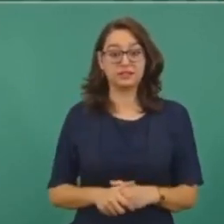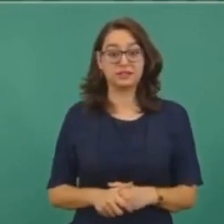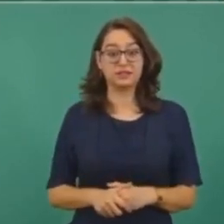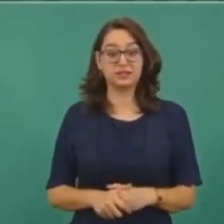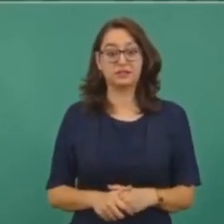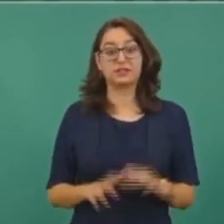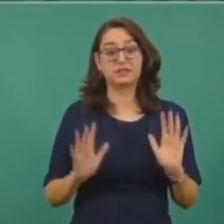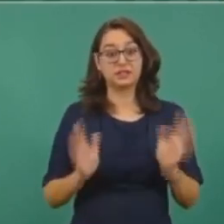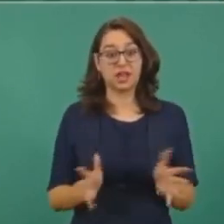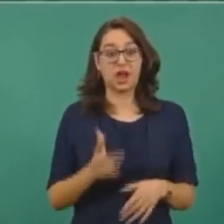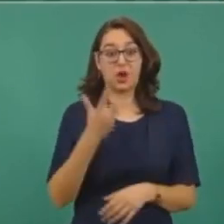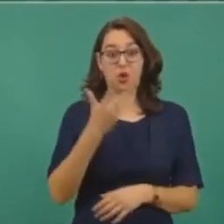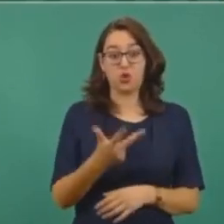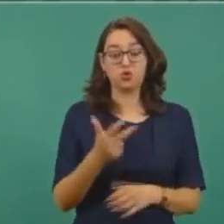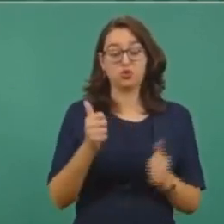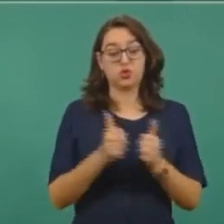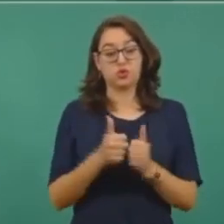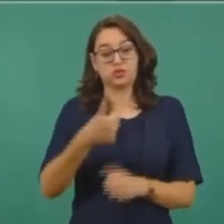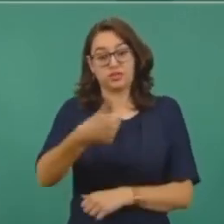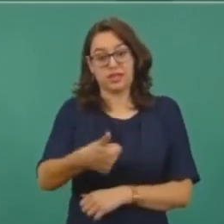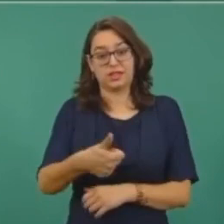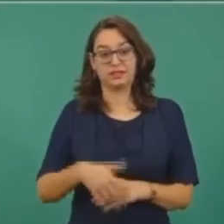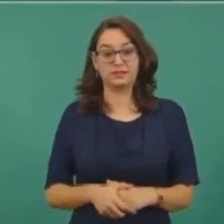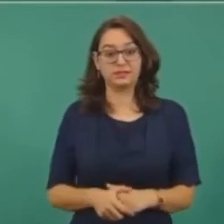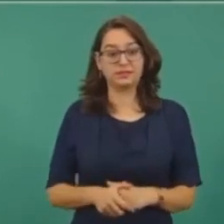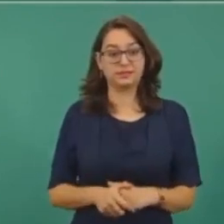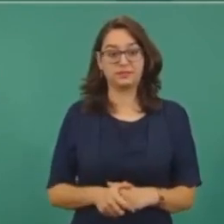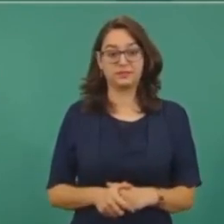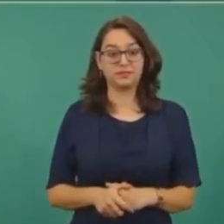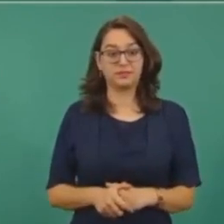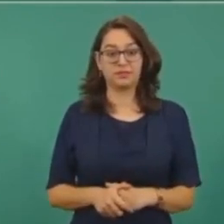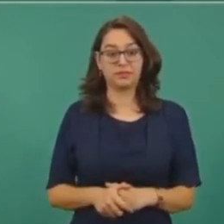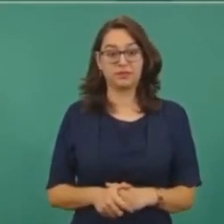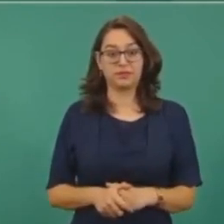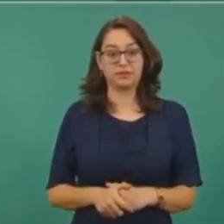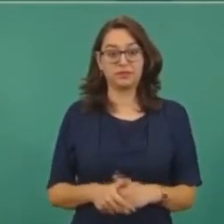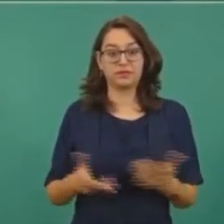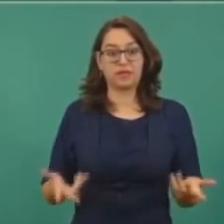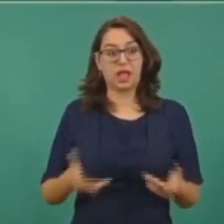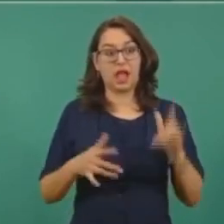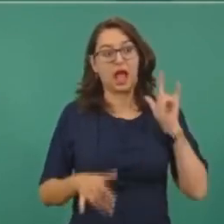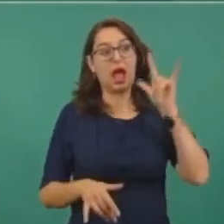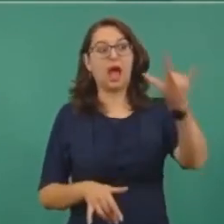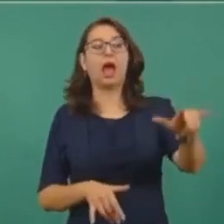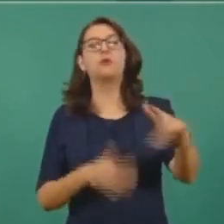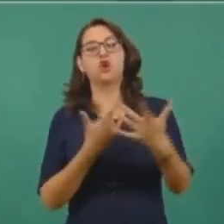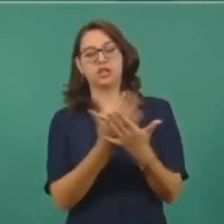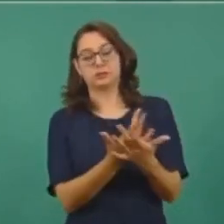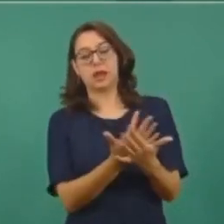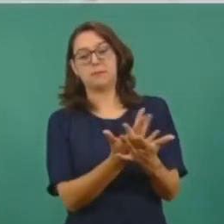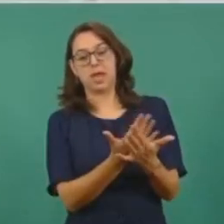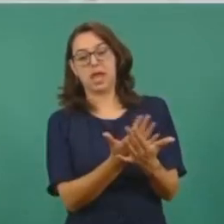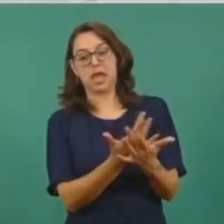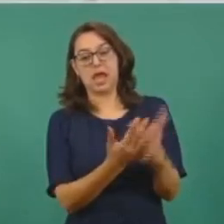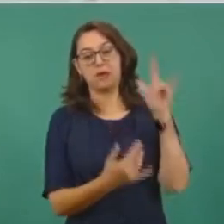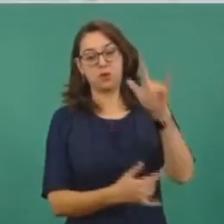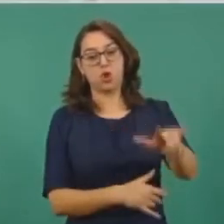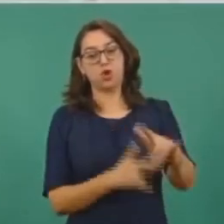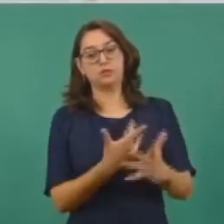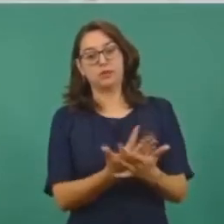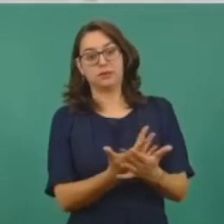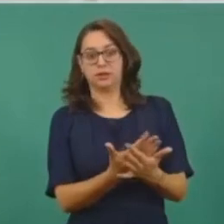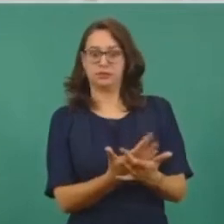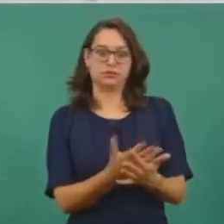Son 8:06. Si no, no llego. O sea, no voy a parar el avión. O sea, comercial,